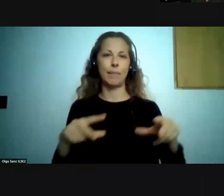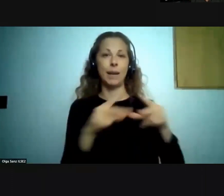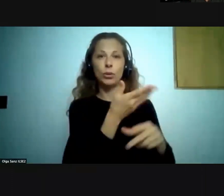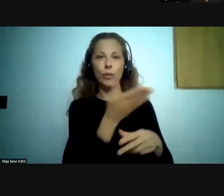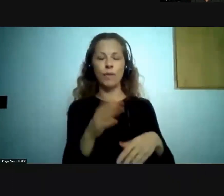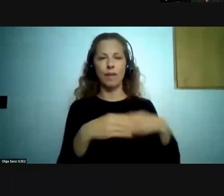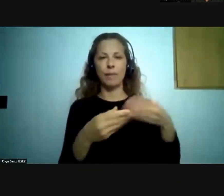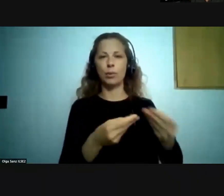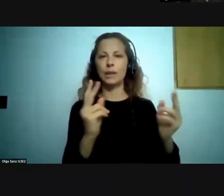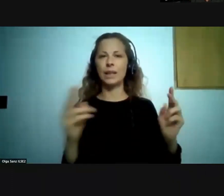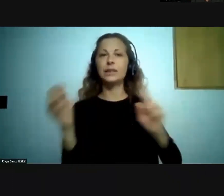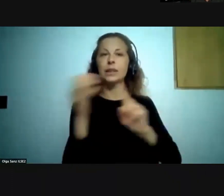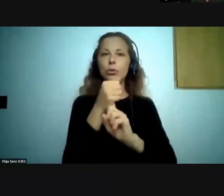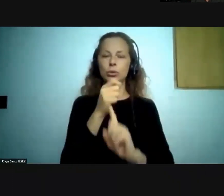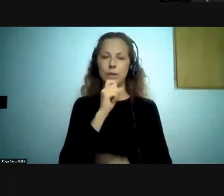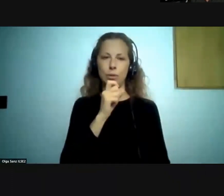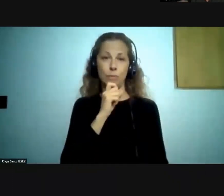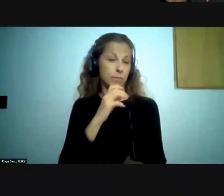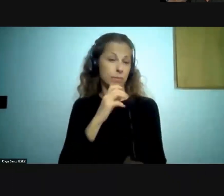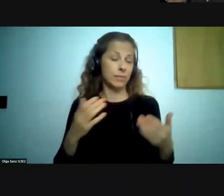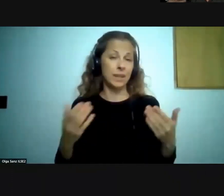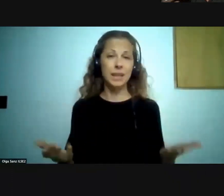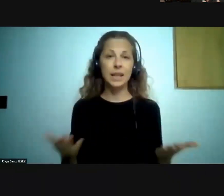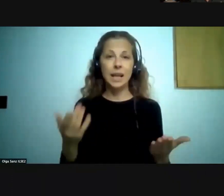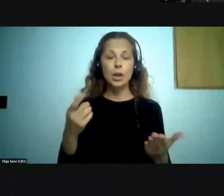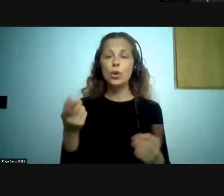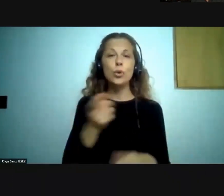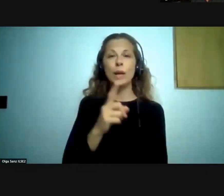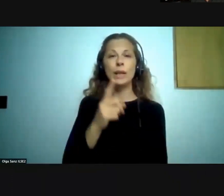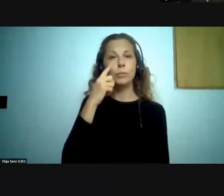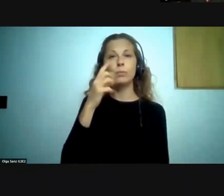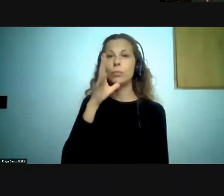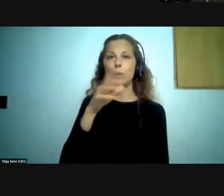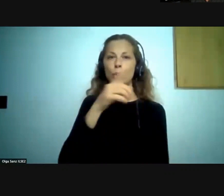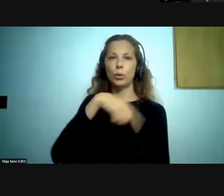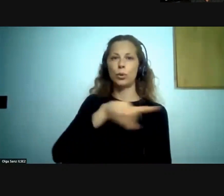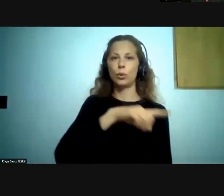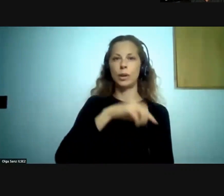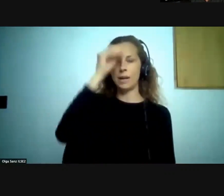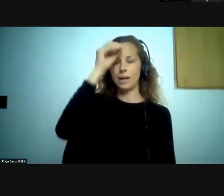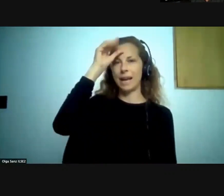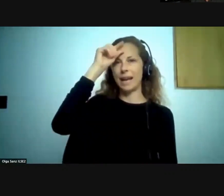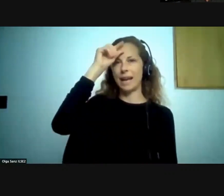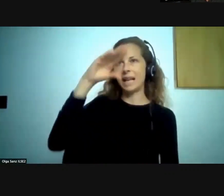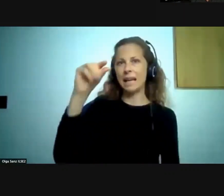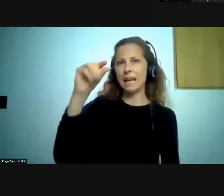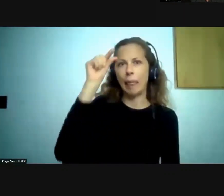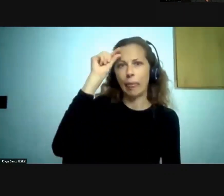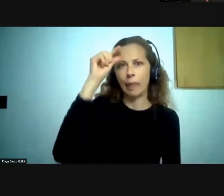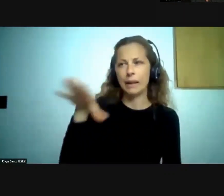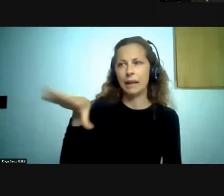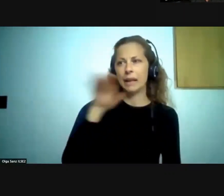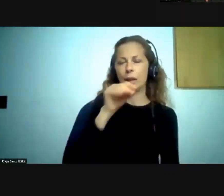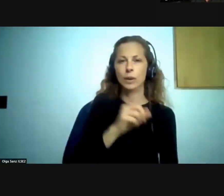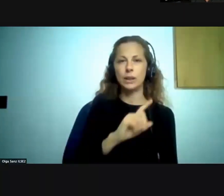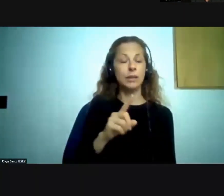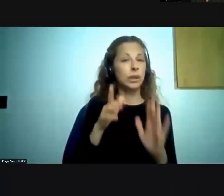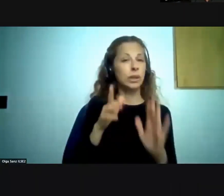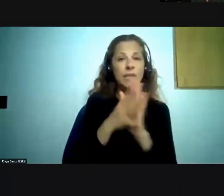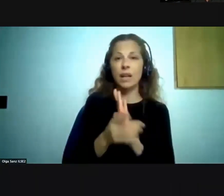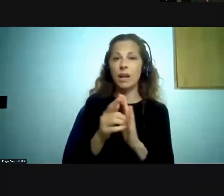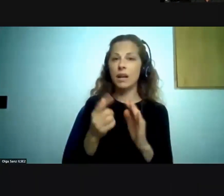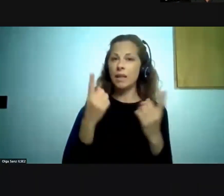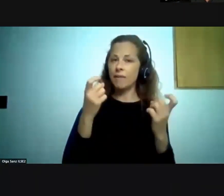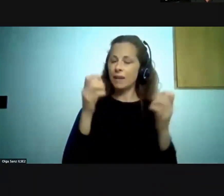pues evidentemente no es porque tengan una incapacidad cognitiva para saberlo, es porque no se han preocupado de interesarse por